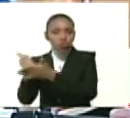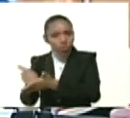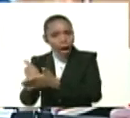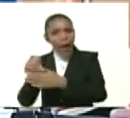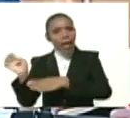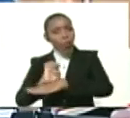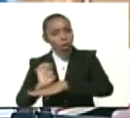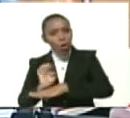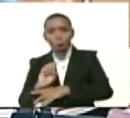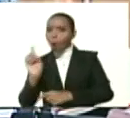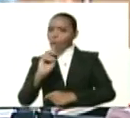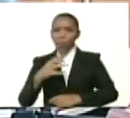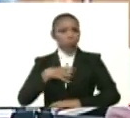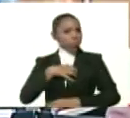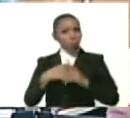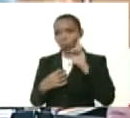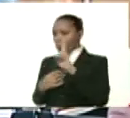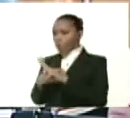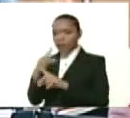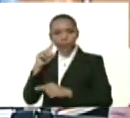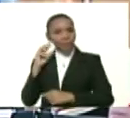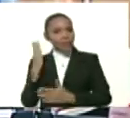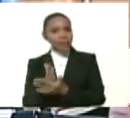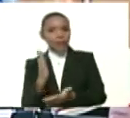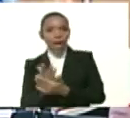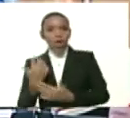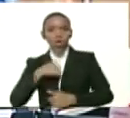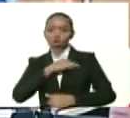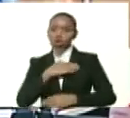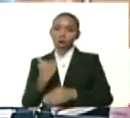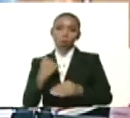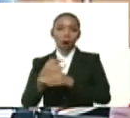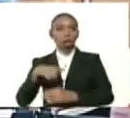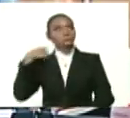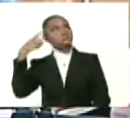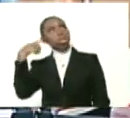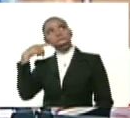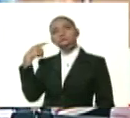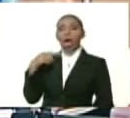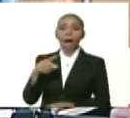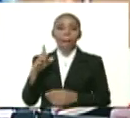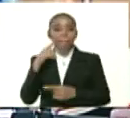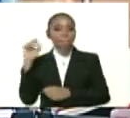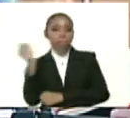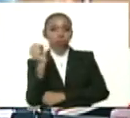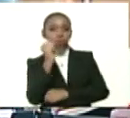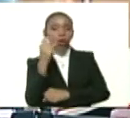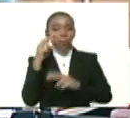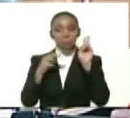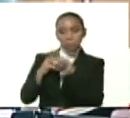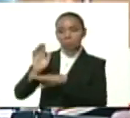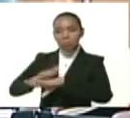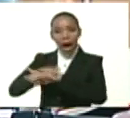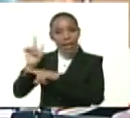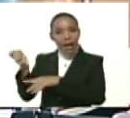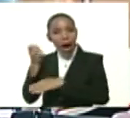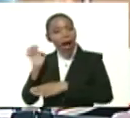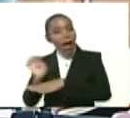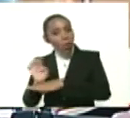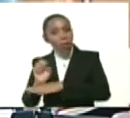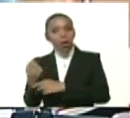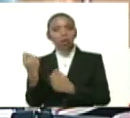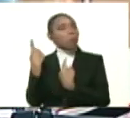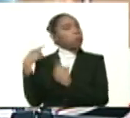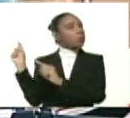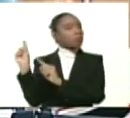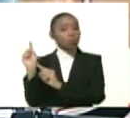ver, observar y hacernos los locos observando la tragedia del pueblo de Ecuador. No podemos, no